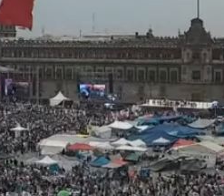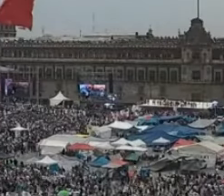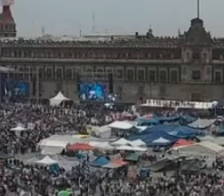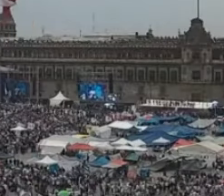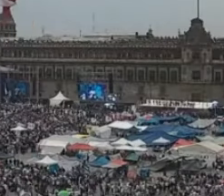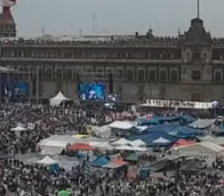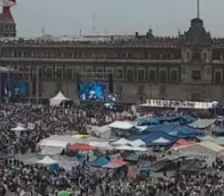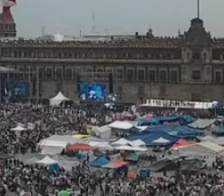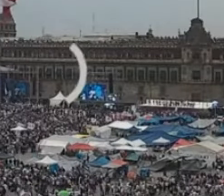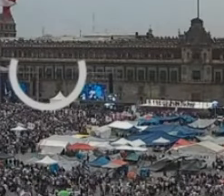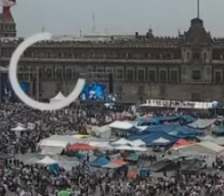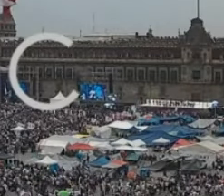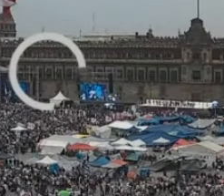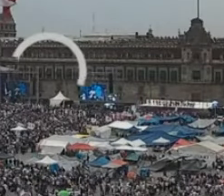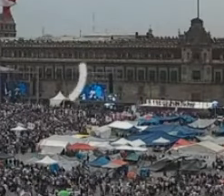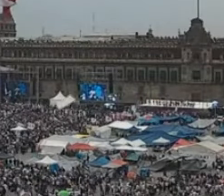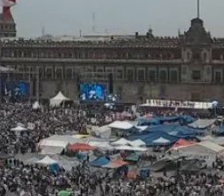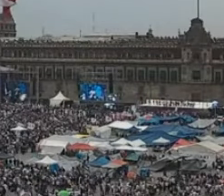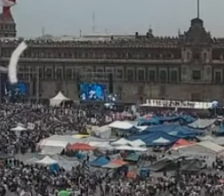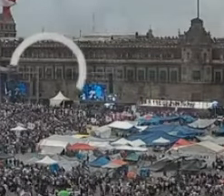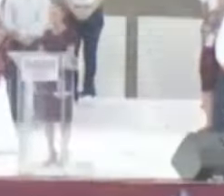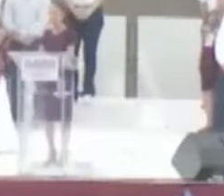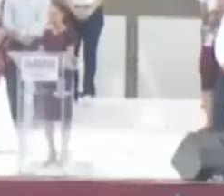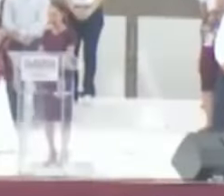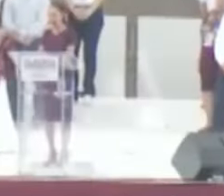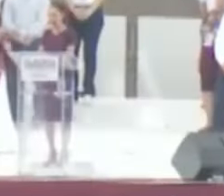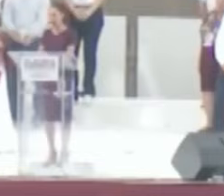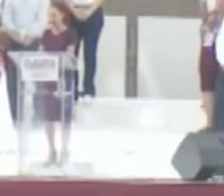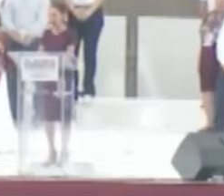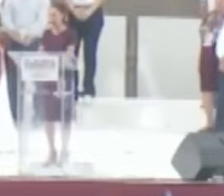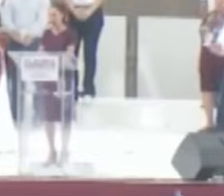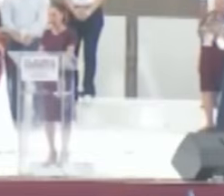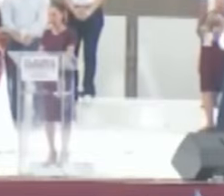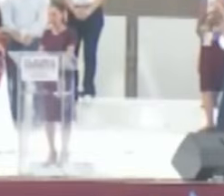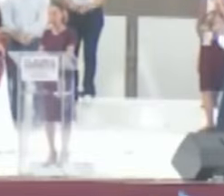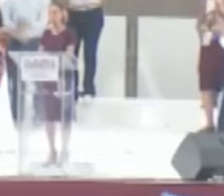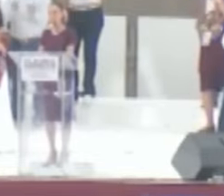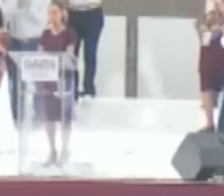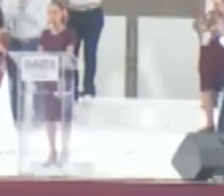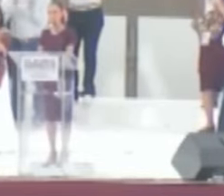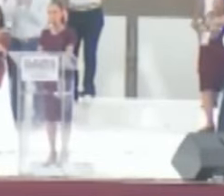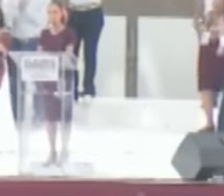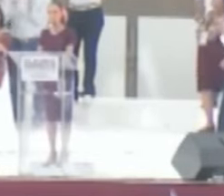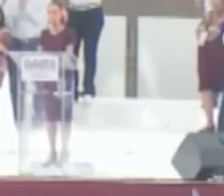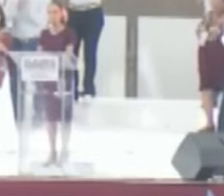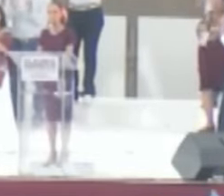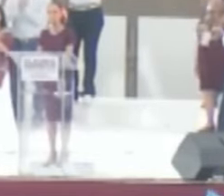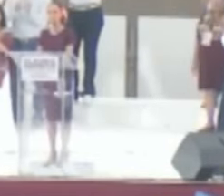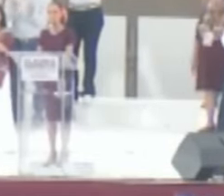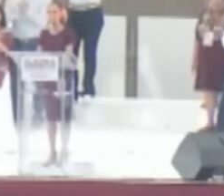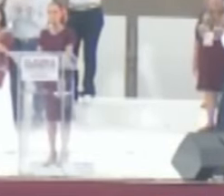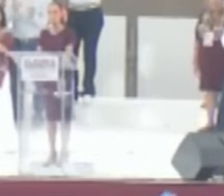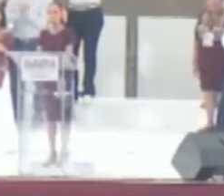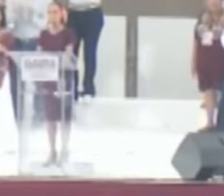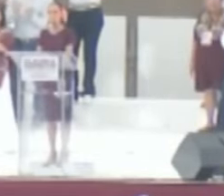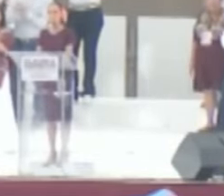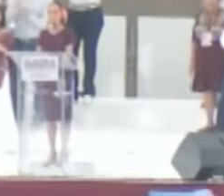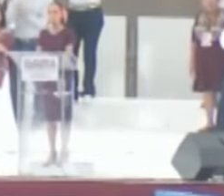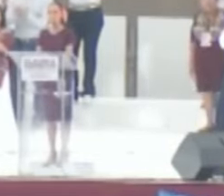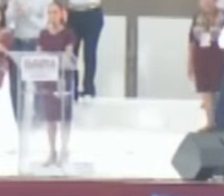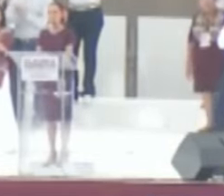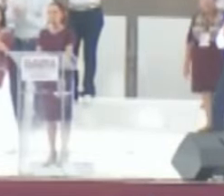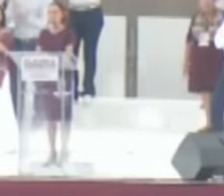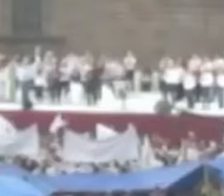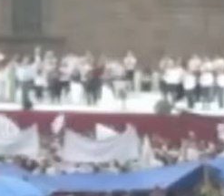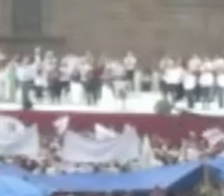que estuvo ahí fue Ricardo Monreal. Él es senador de la República, aspirante a diputado y parte del equipo que llegó